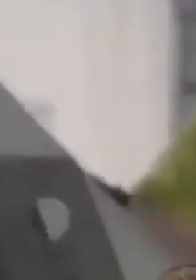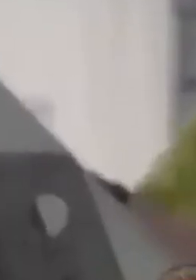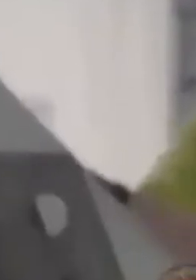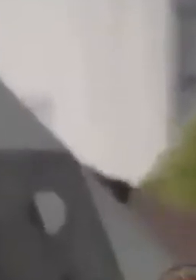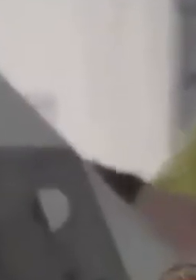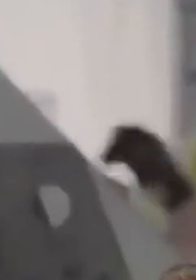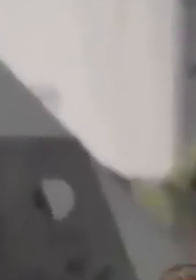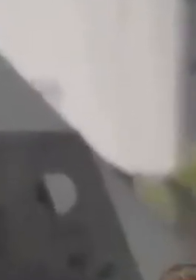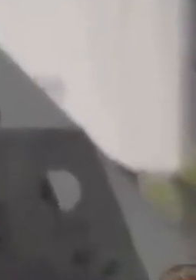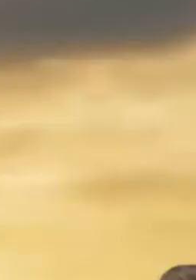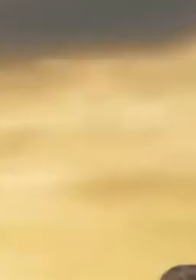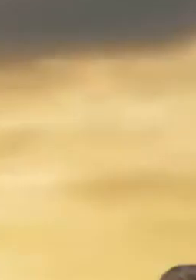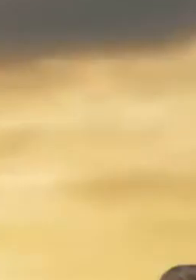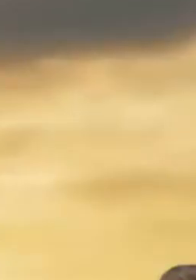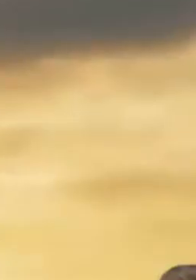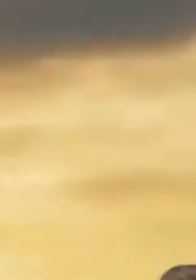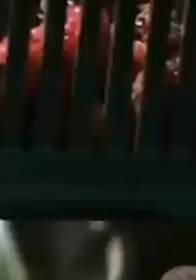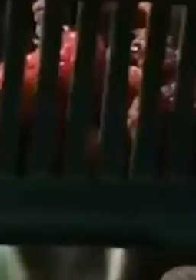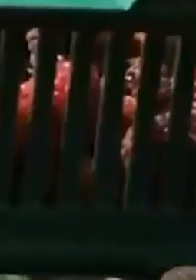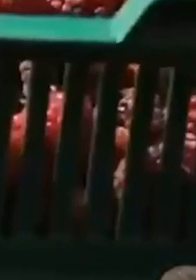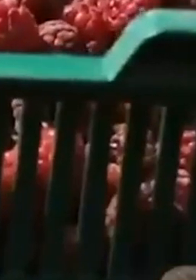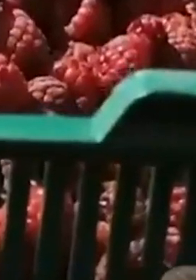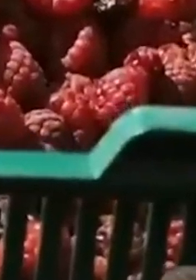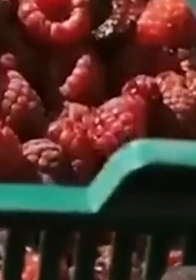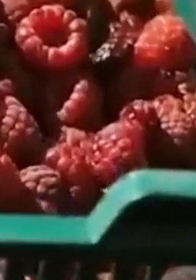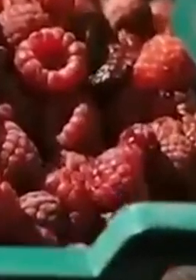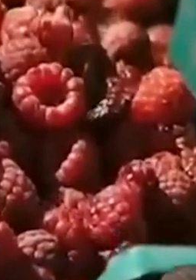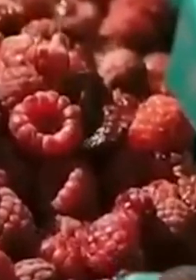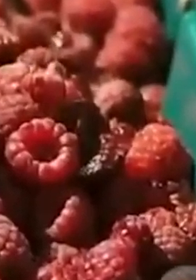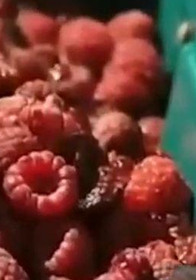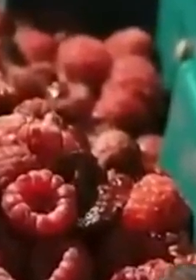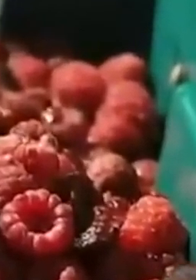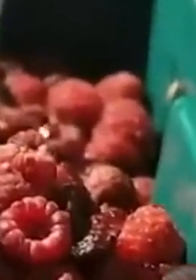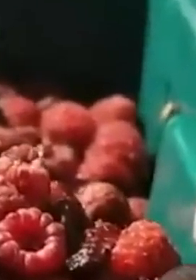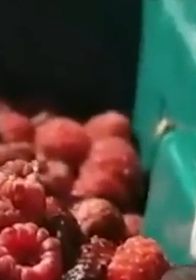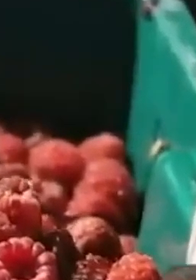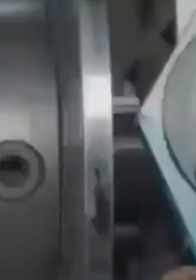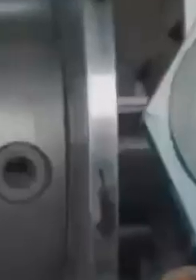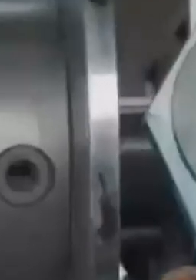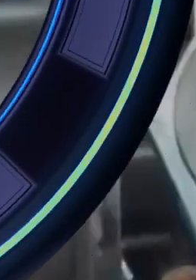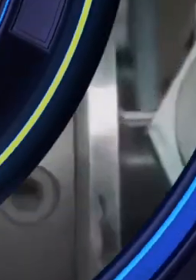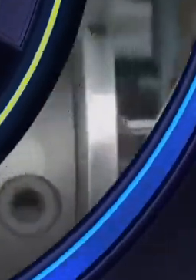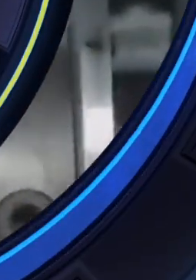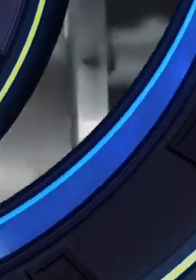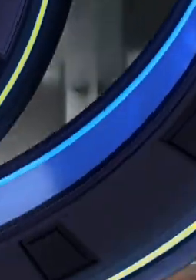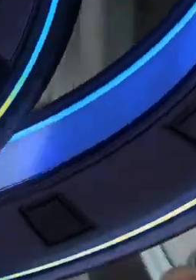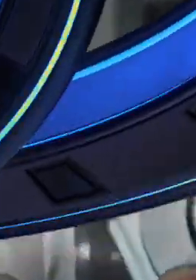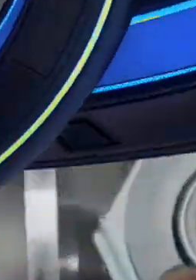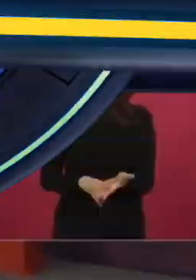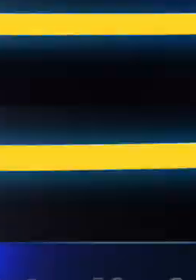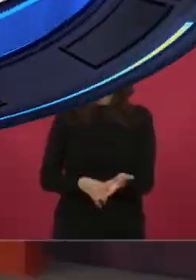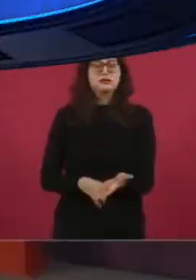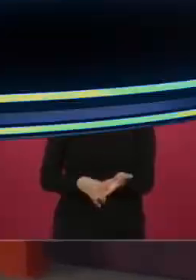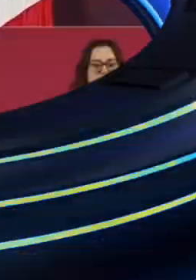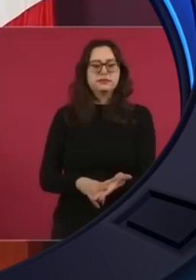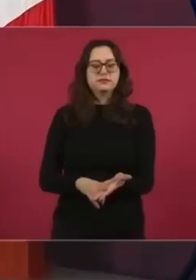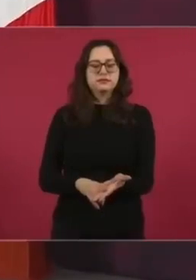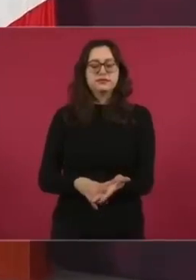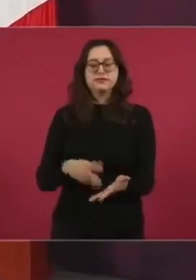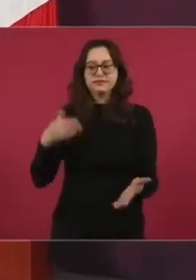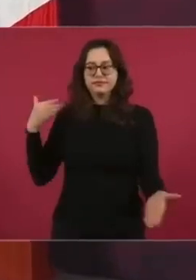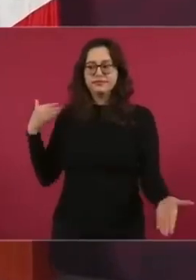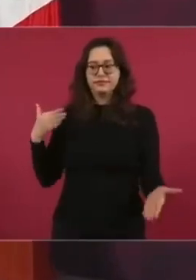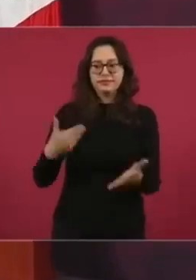la comparativa del salario mínimo perteneciente a 2018 y lo que es el día de hoy.